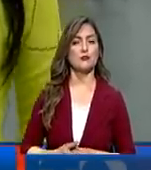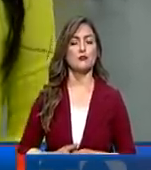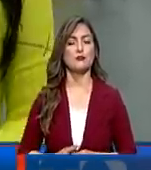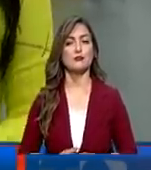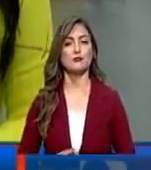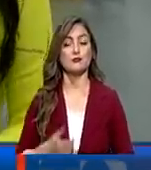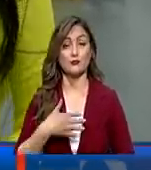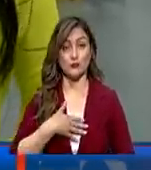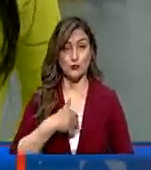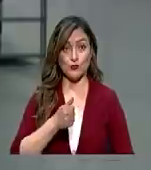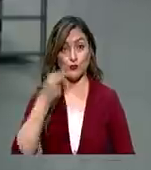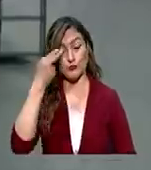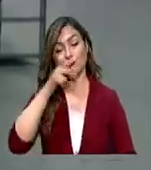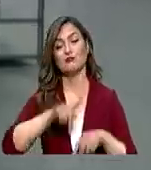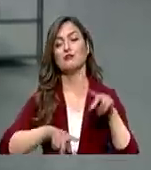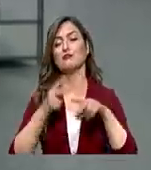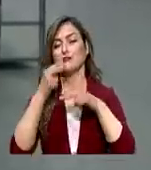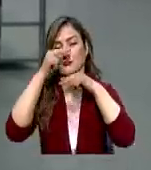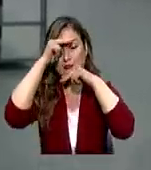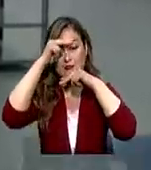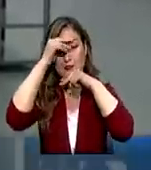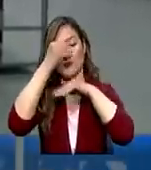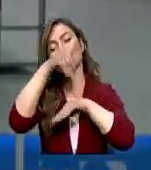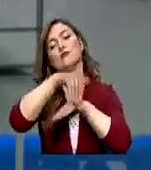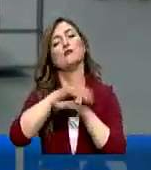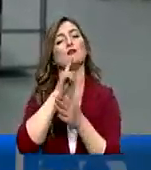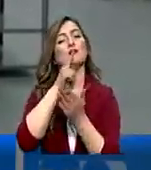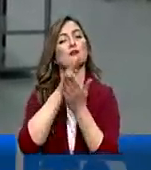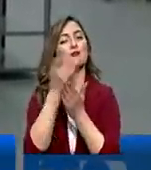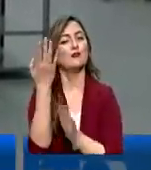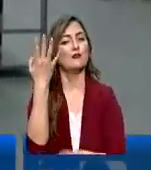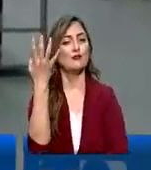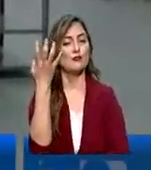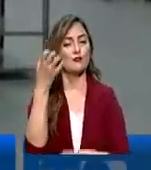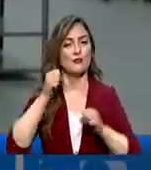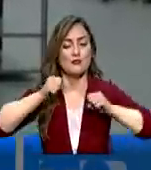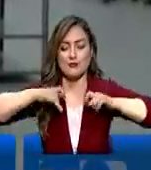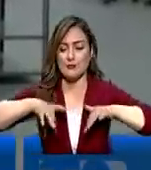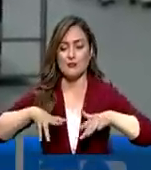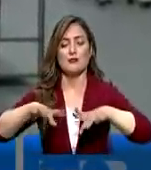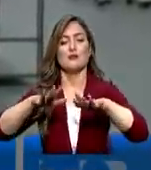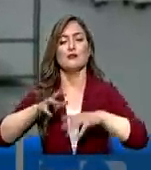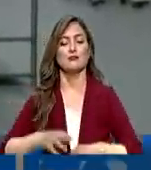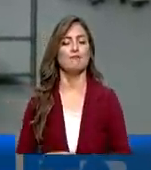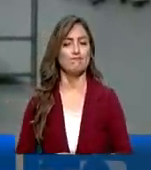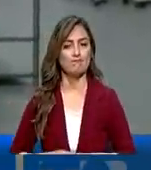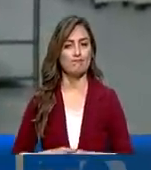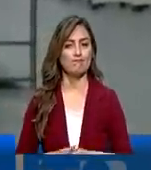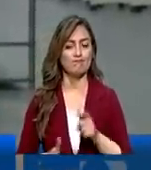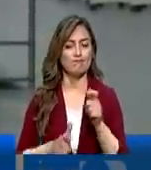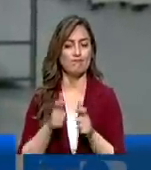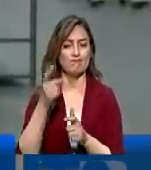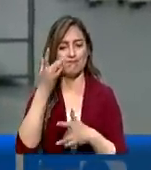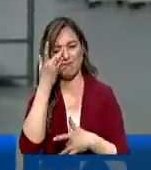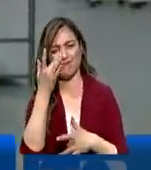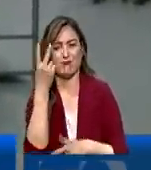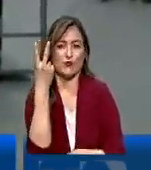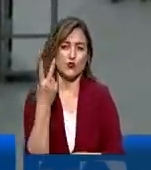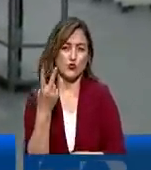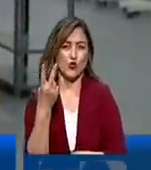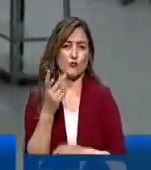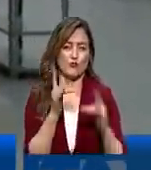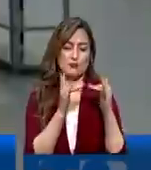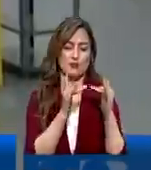¿Qué tal, Helen? Amigos televidentes, muy buenas tardes. Así es, el pasado 14 de septiembre dieron de alta ya a los dos últimos pacientes que